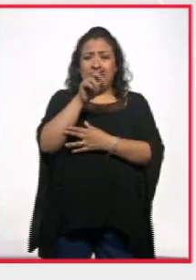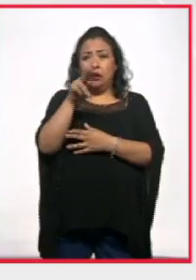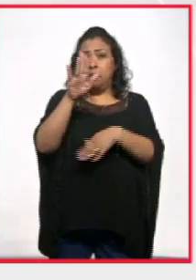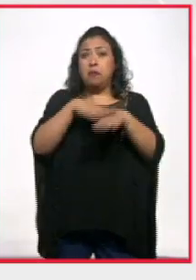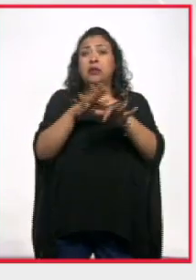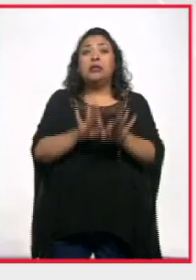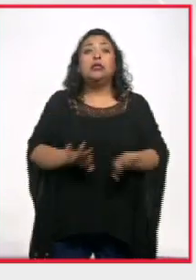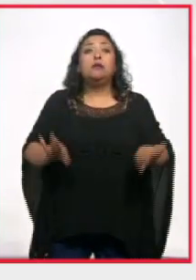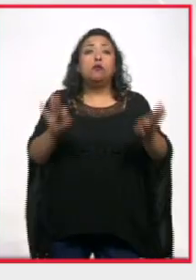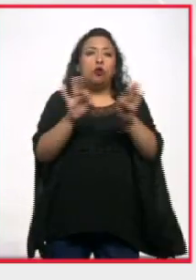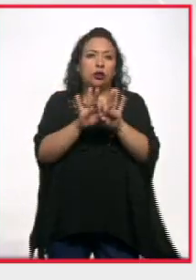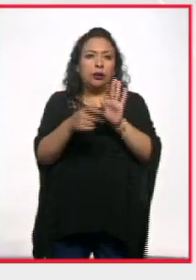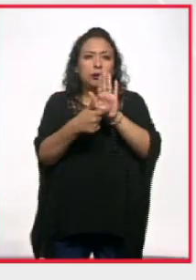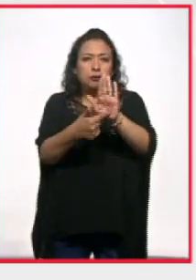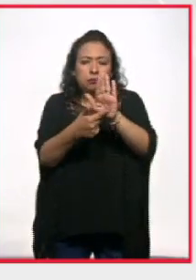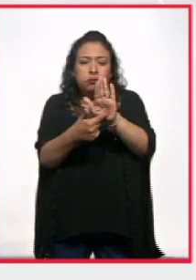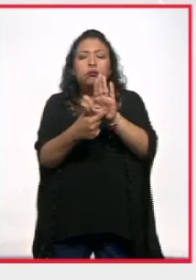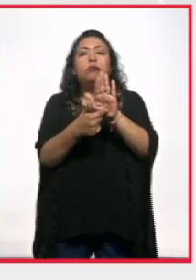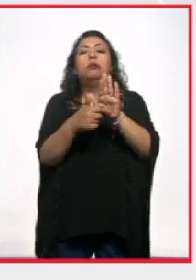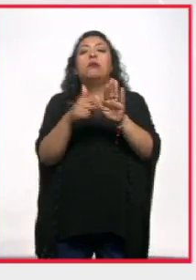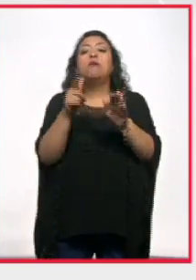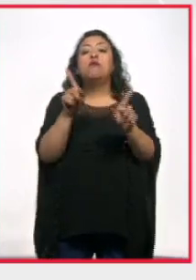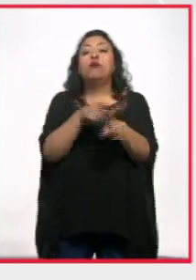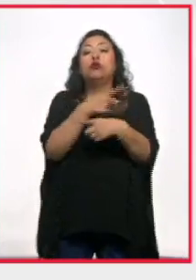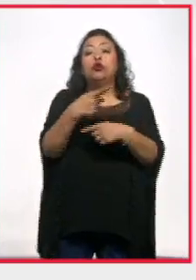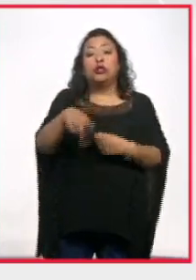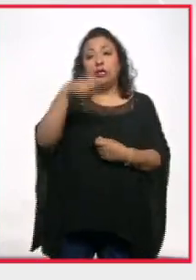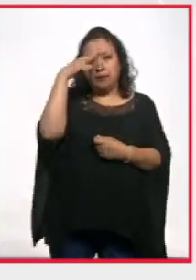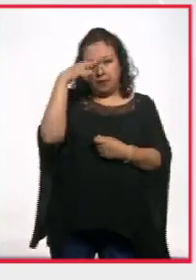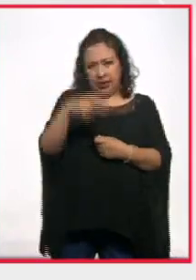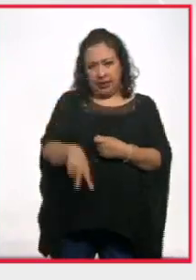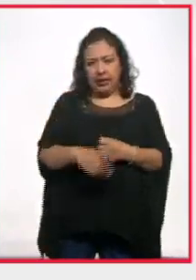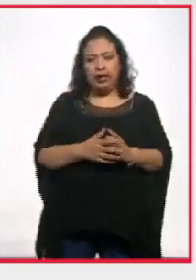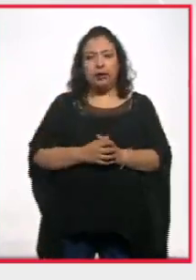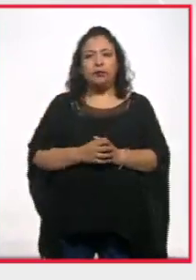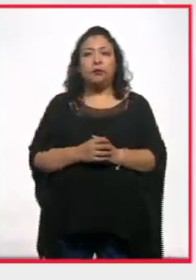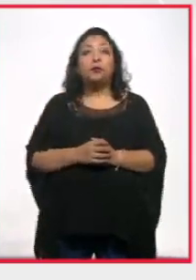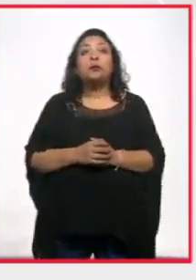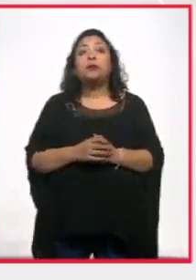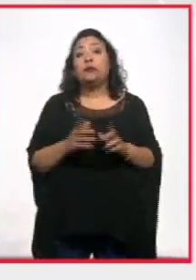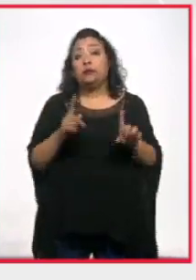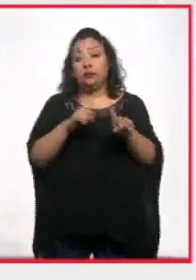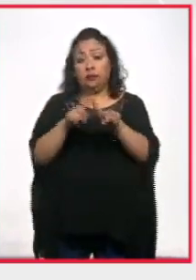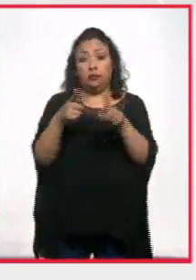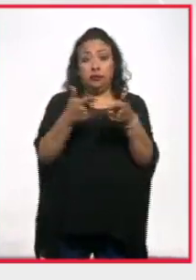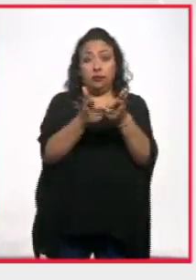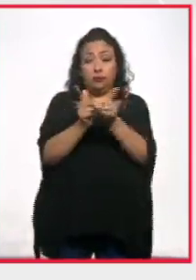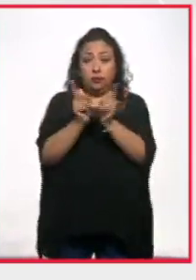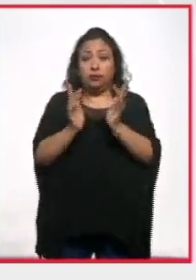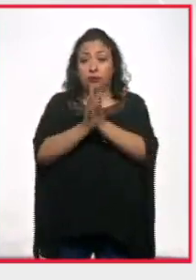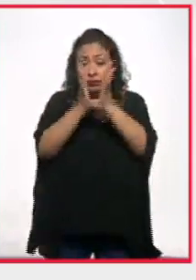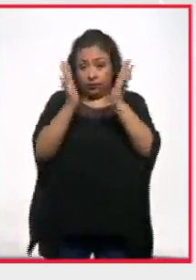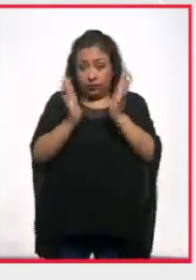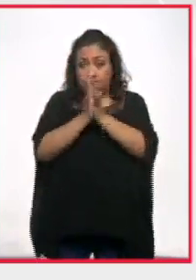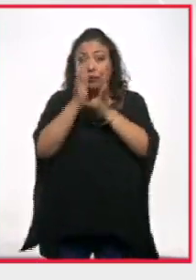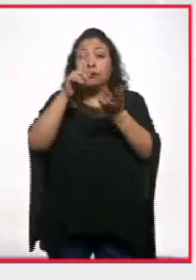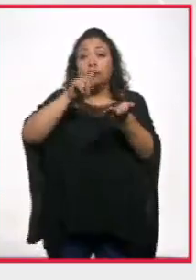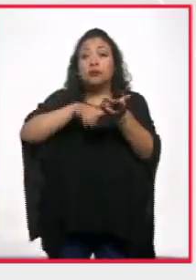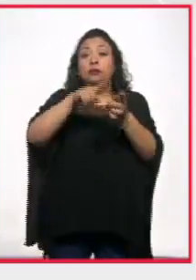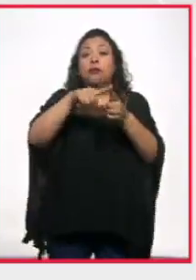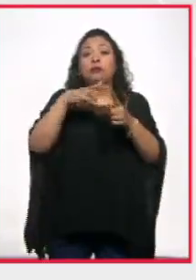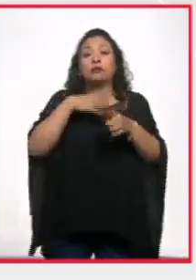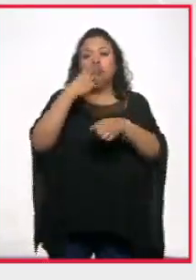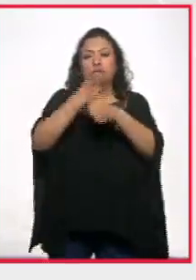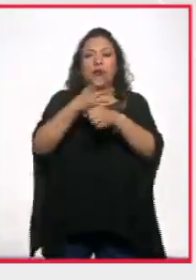que tuvieron referencia en la música mexicana. Entre las agrupaciones que participarán se encuentra el